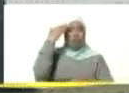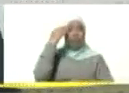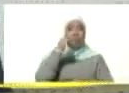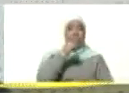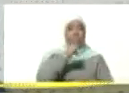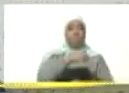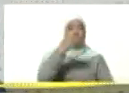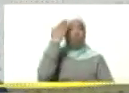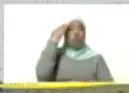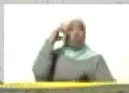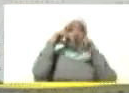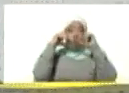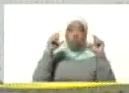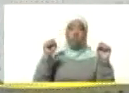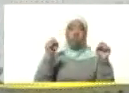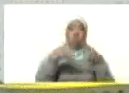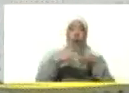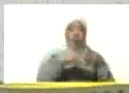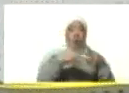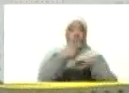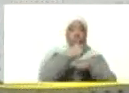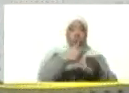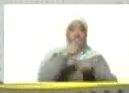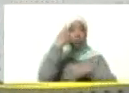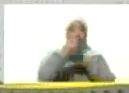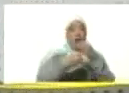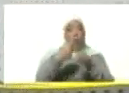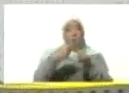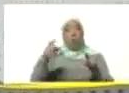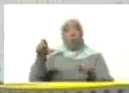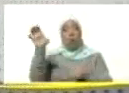TCP, in another ALBA country, en otro país